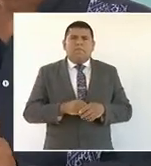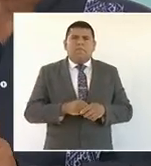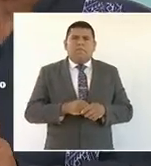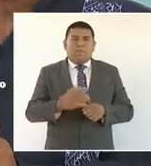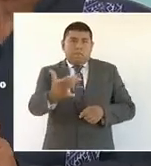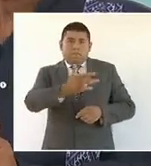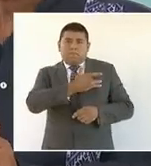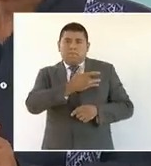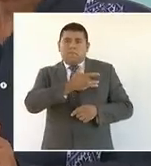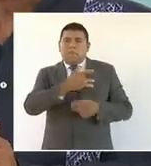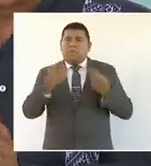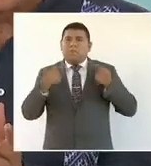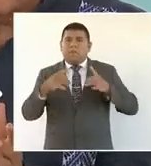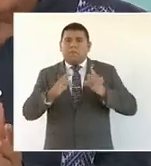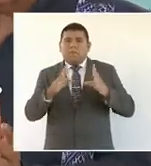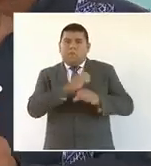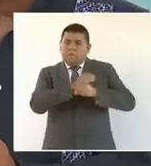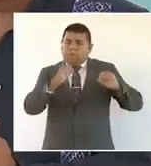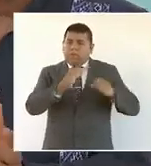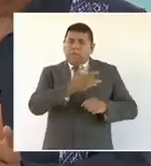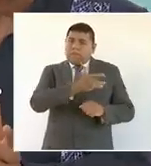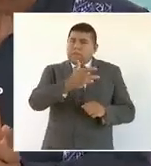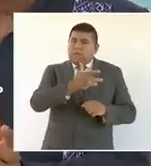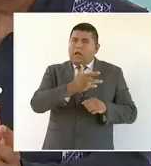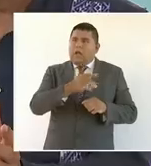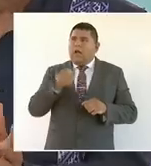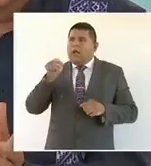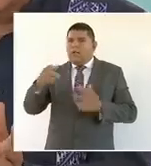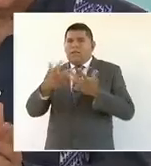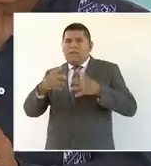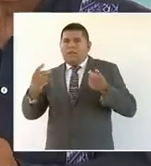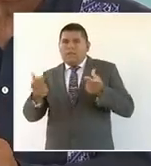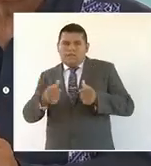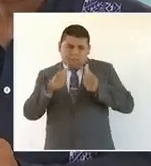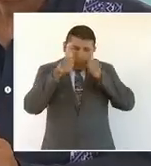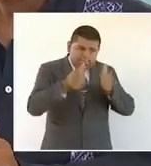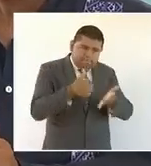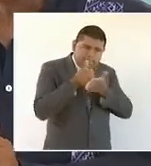infartados, que no existía, equipo e insumos,